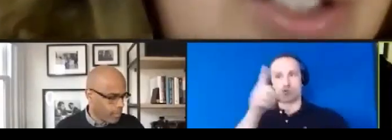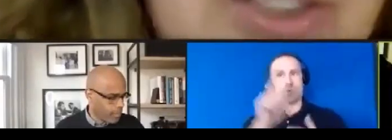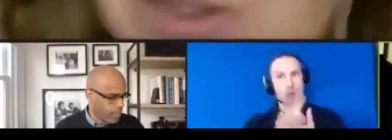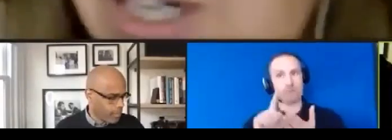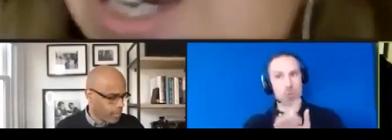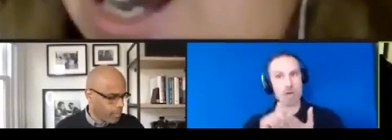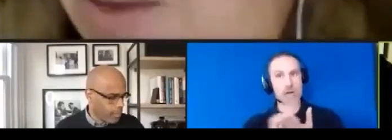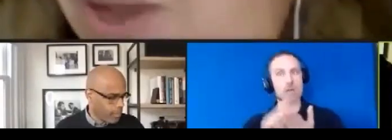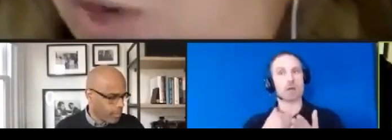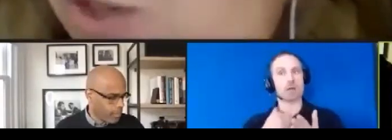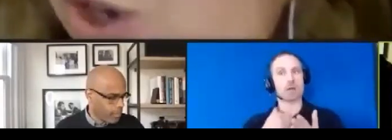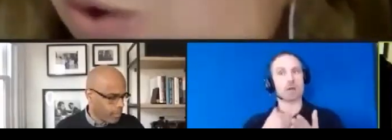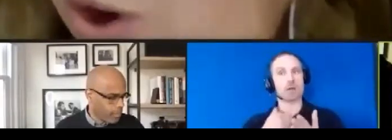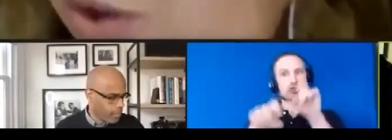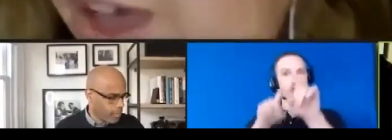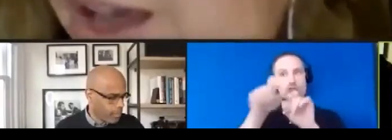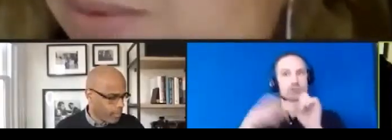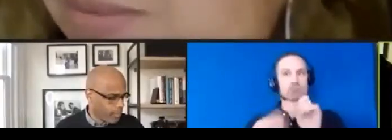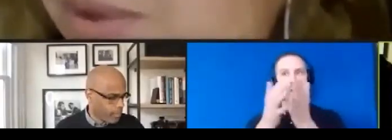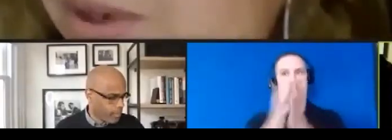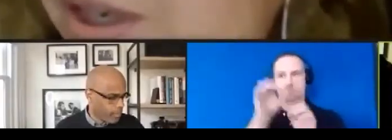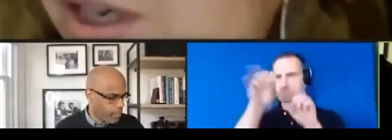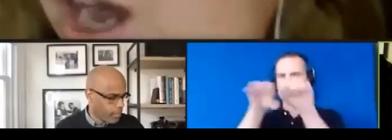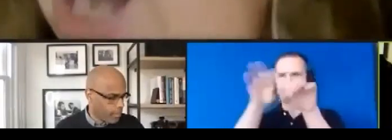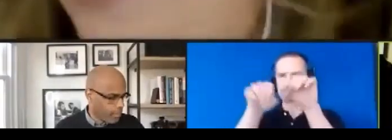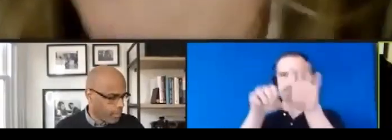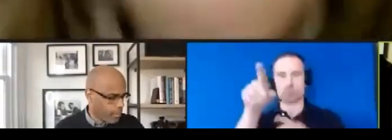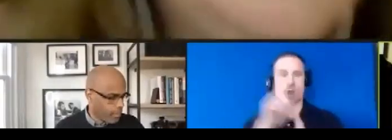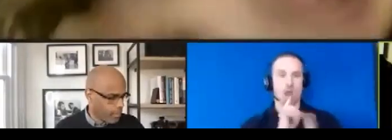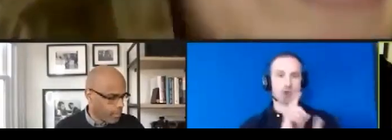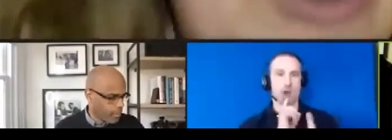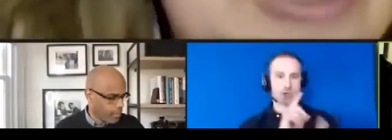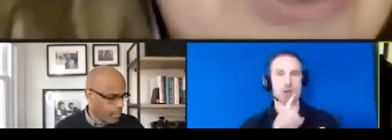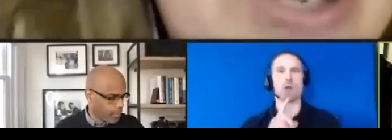gracias por contestar las preguntas y cuando no los sabe las respuestas